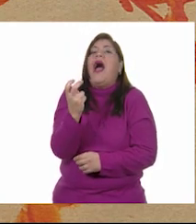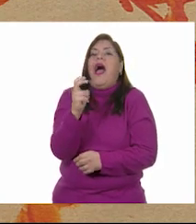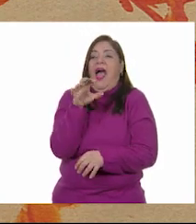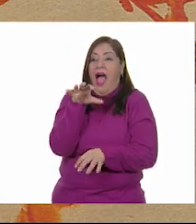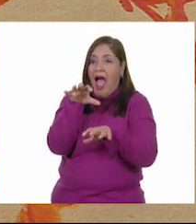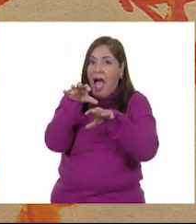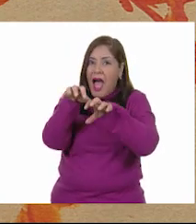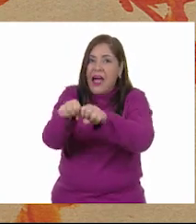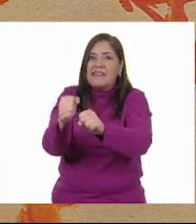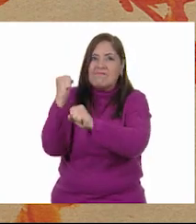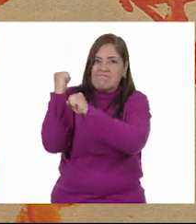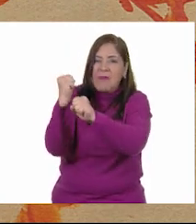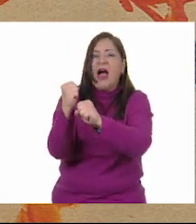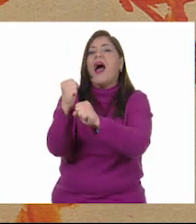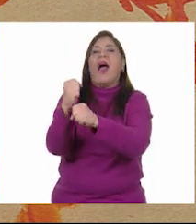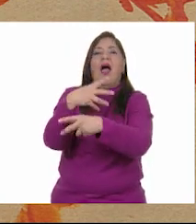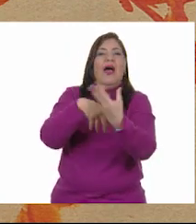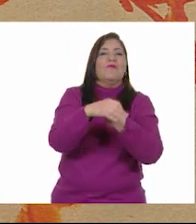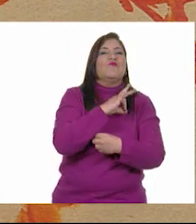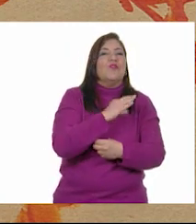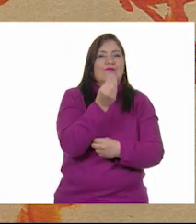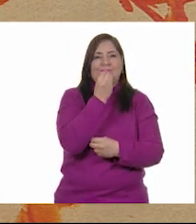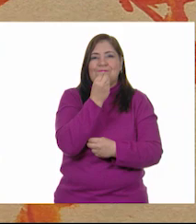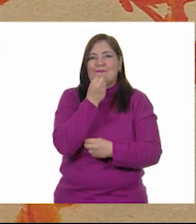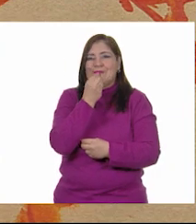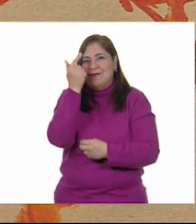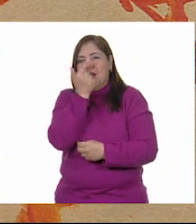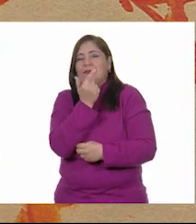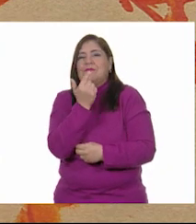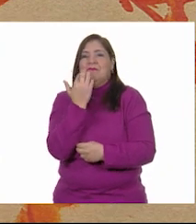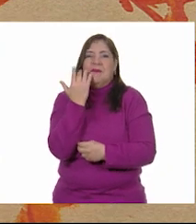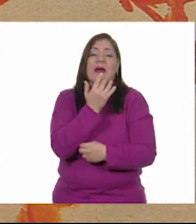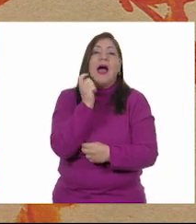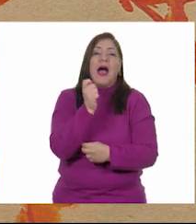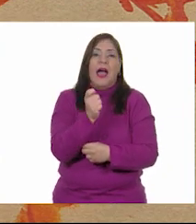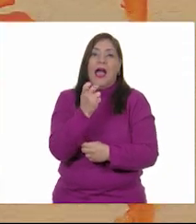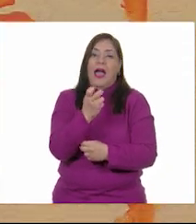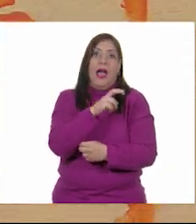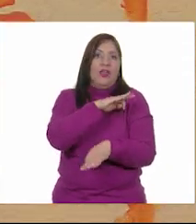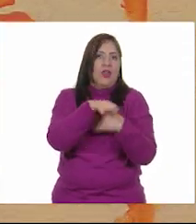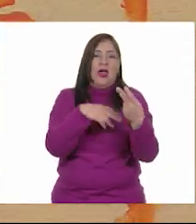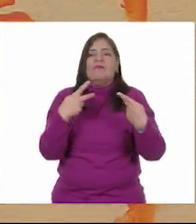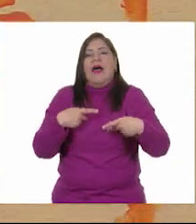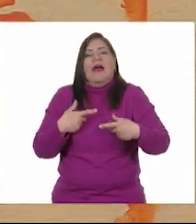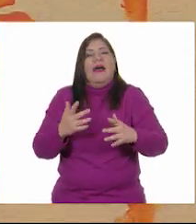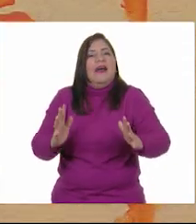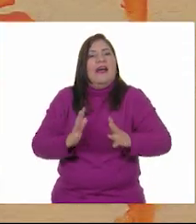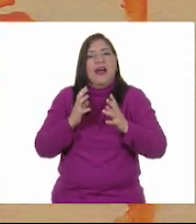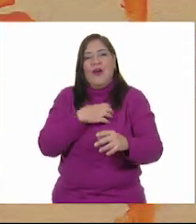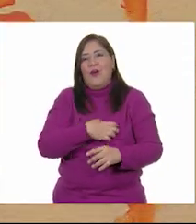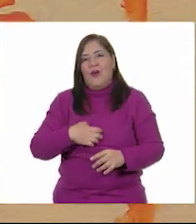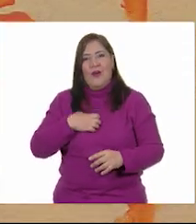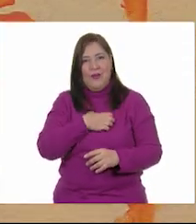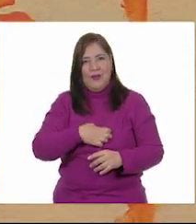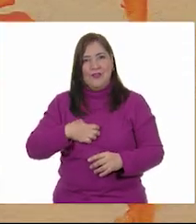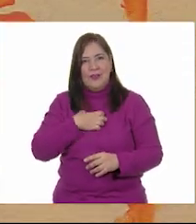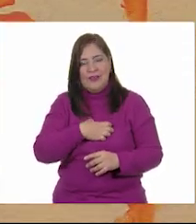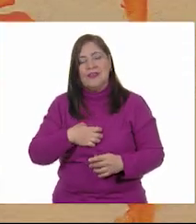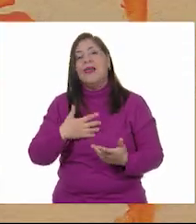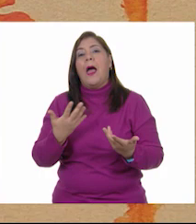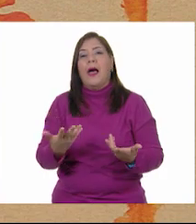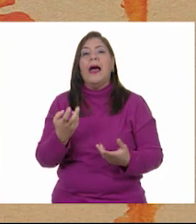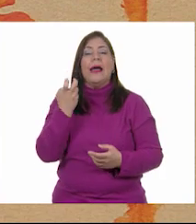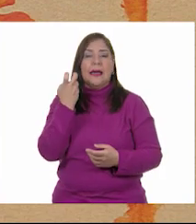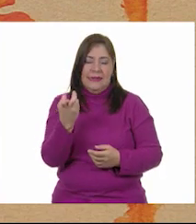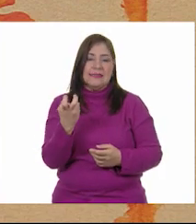ideal. Los demás estarán muy contentos con esta sorpresa. Ajá, sí, es